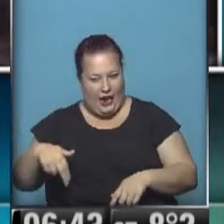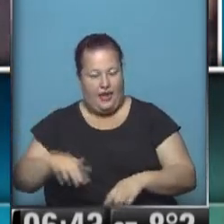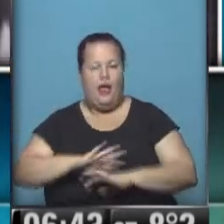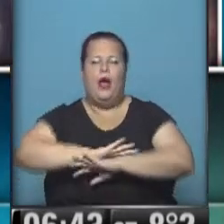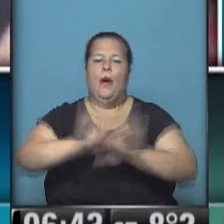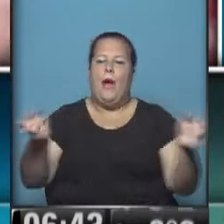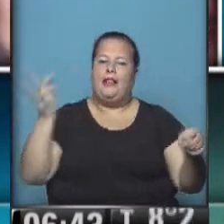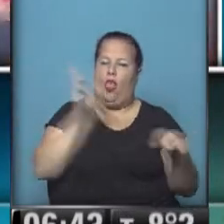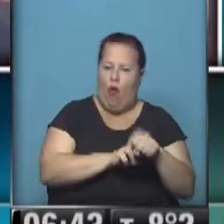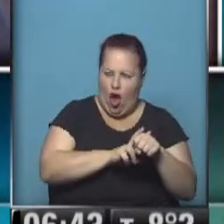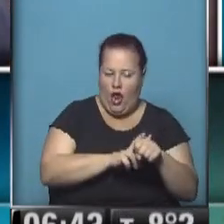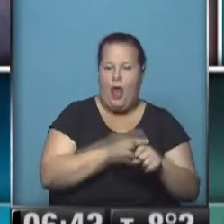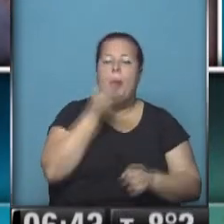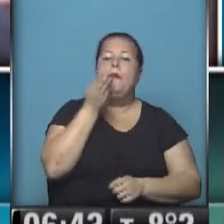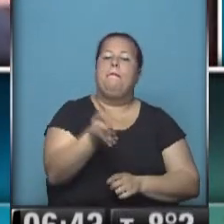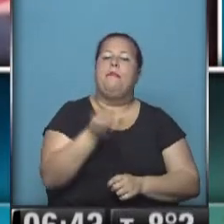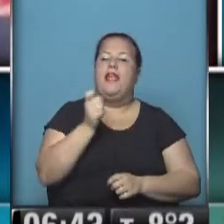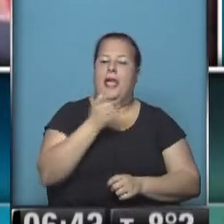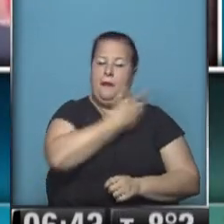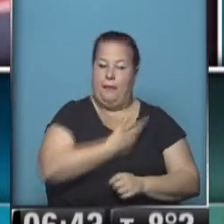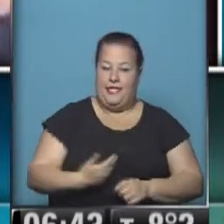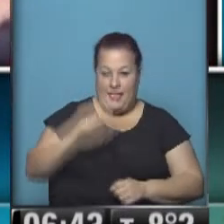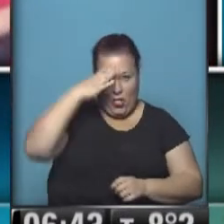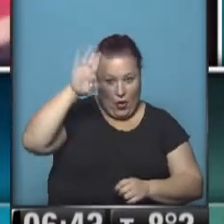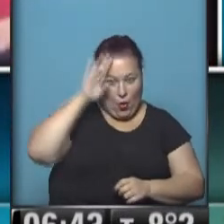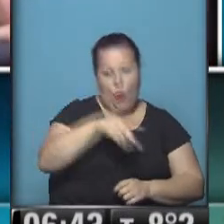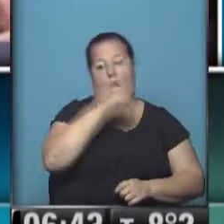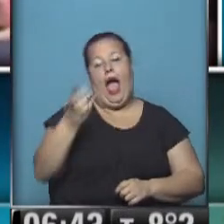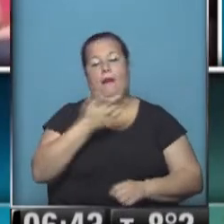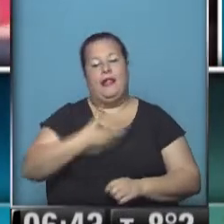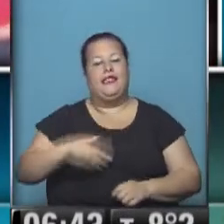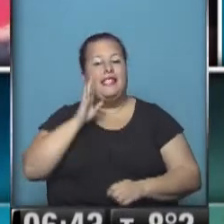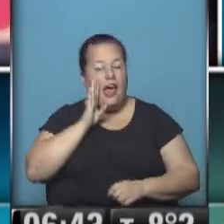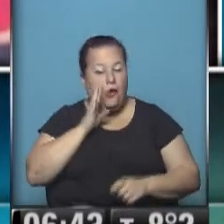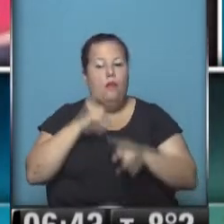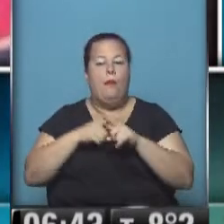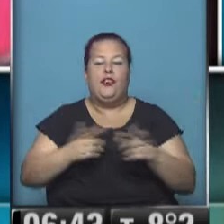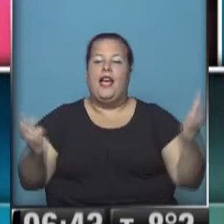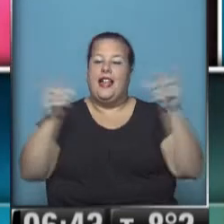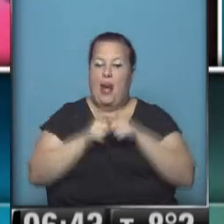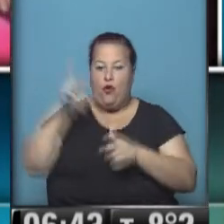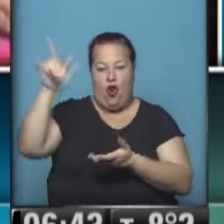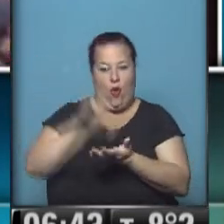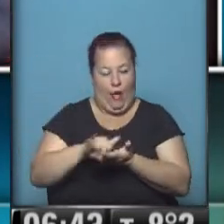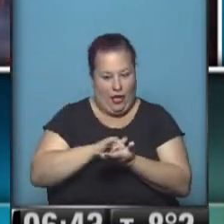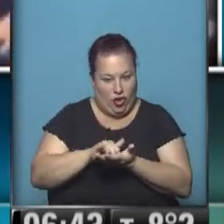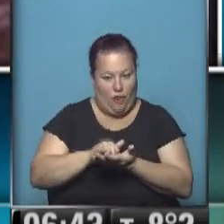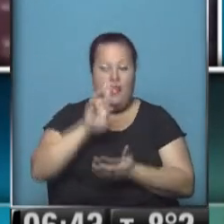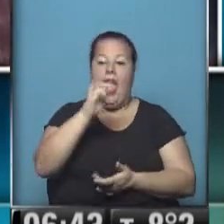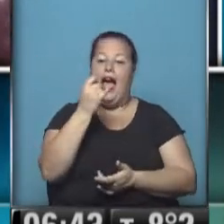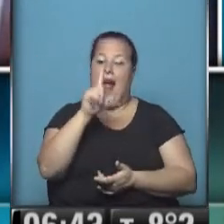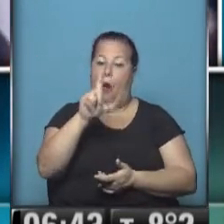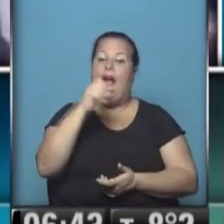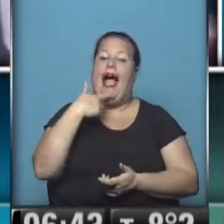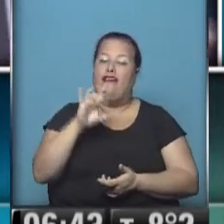el bloqueo fue el pedido que le hizo el presidente de cuba a su par de eeuu durante el encuentro que mantuvieron en nueva york' raúl castro